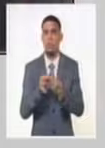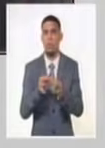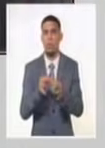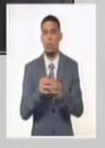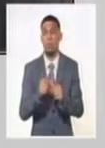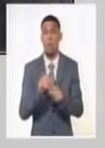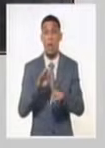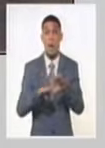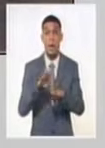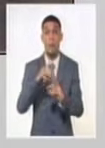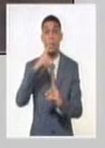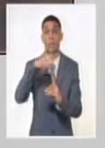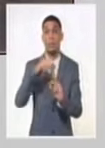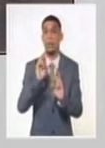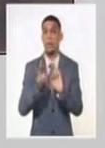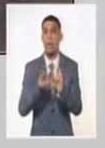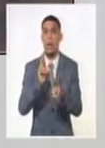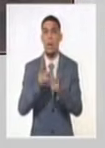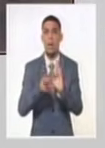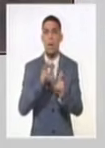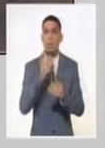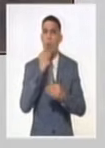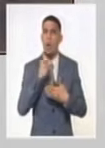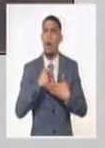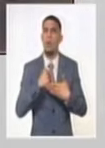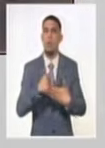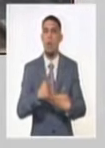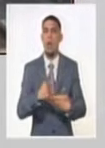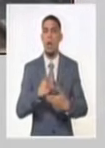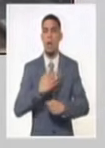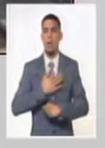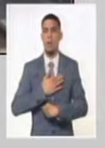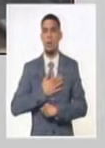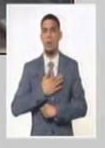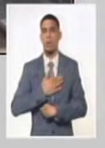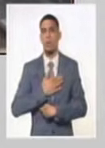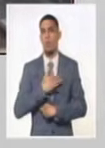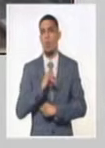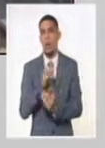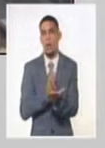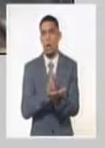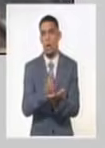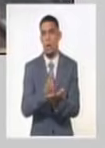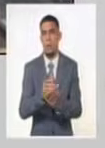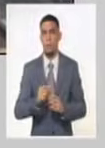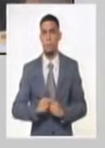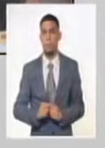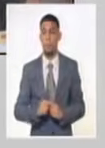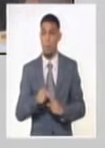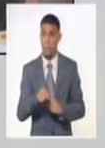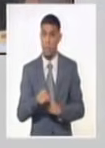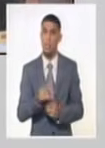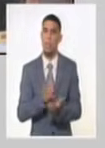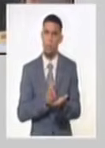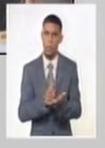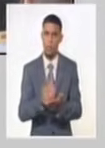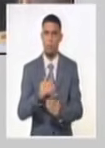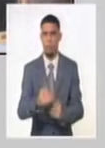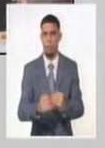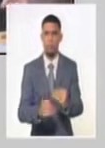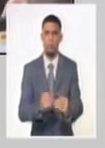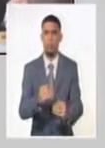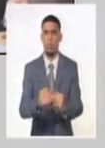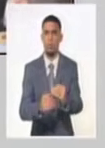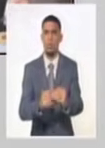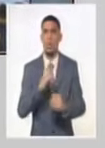con tareas que tributan a su formación integral. Y así hemos mantenido, como habíamos dicho, el